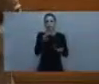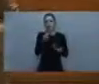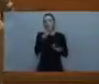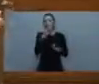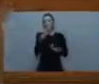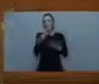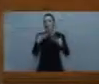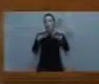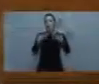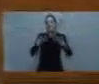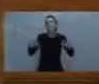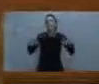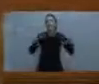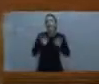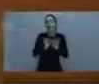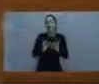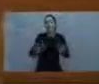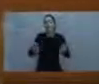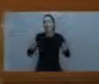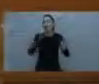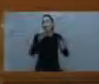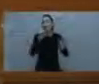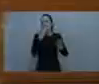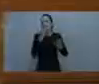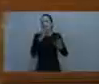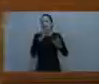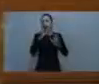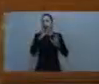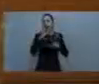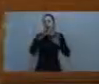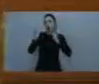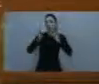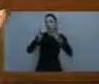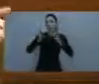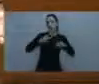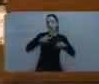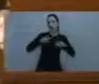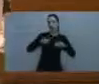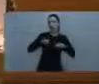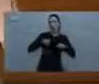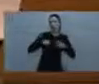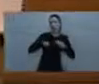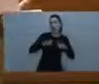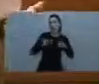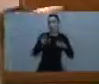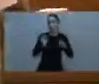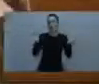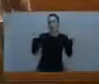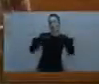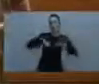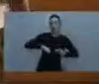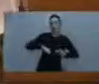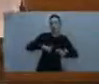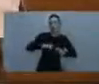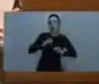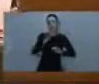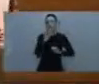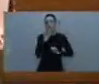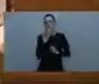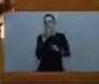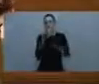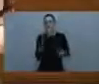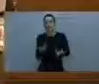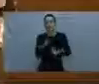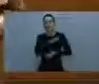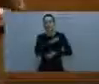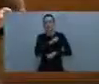de decir, si está en fase de negociaciones, si está en fase de acuerdos, si es la fiscalidad la razón